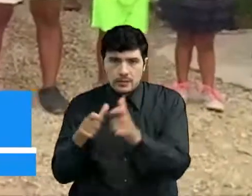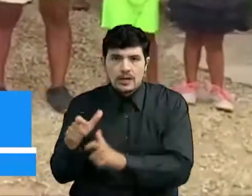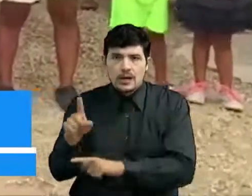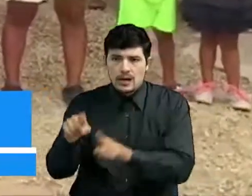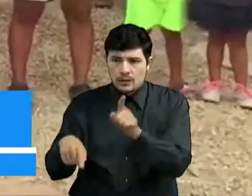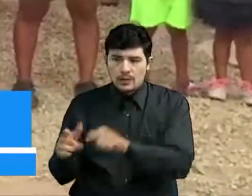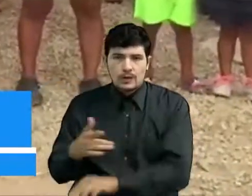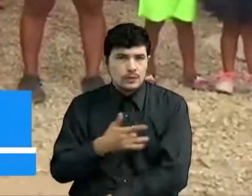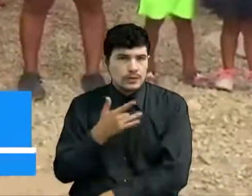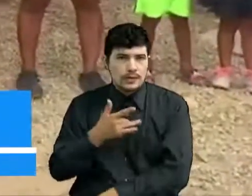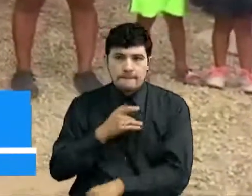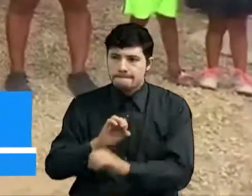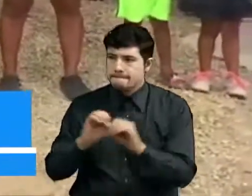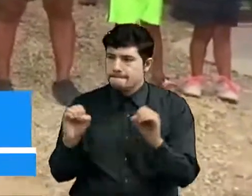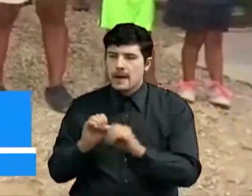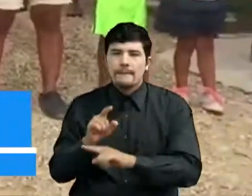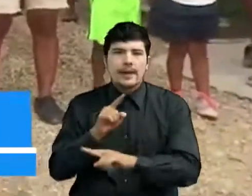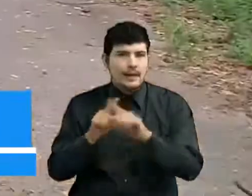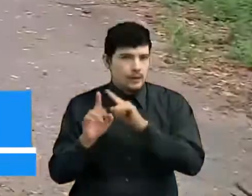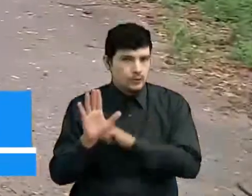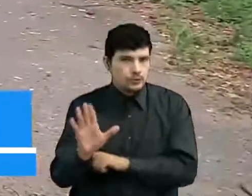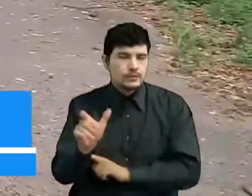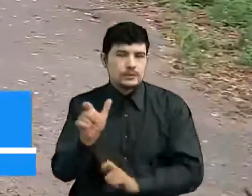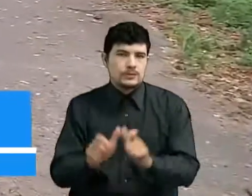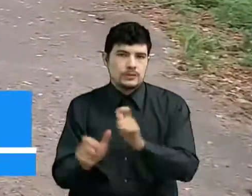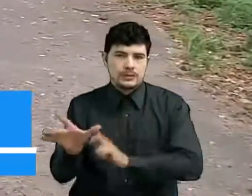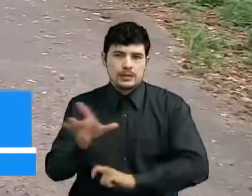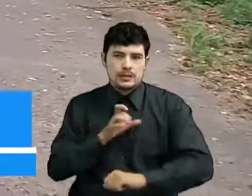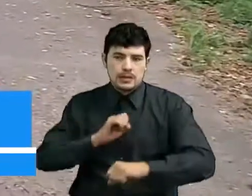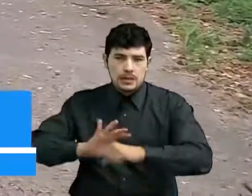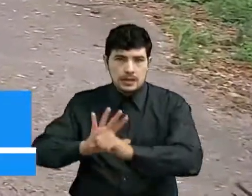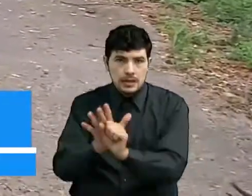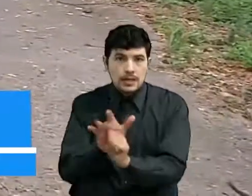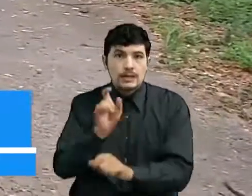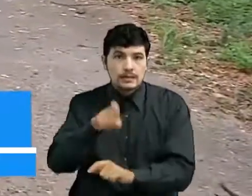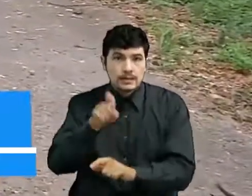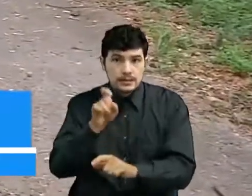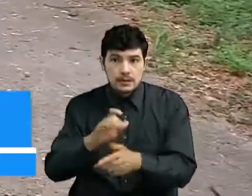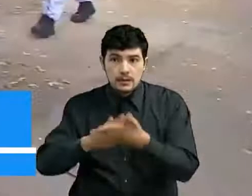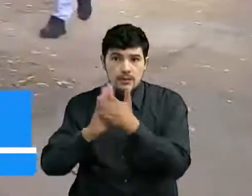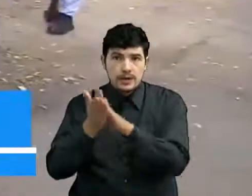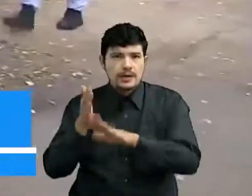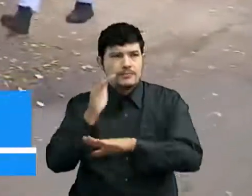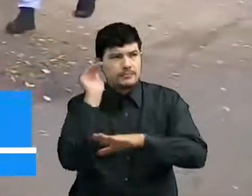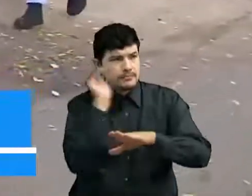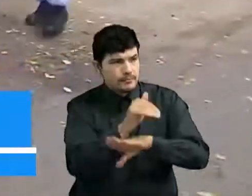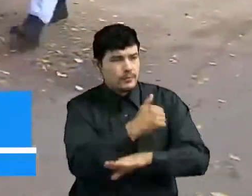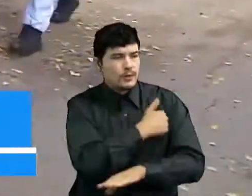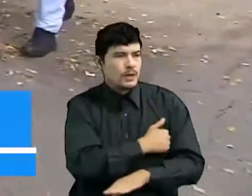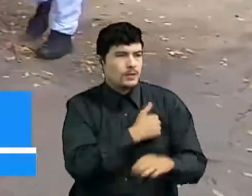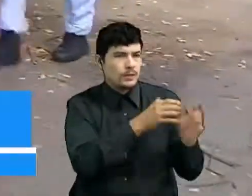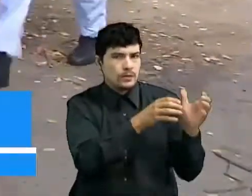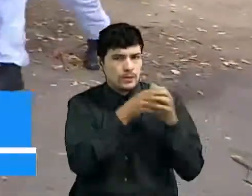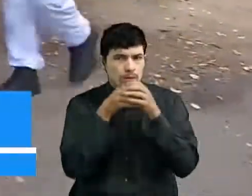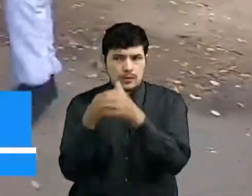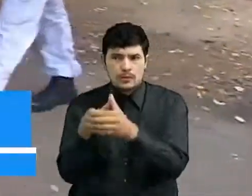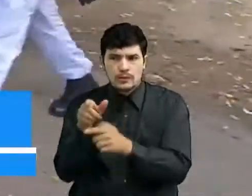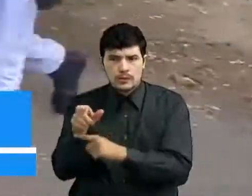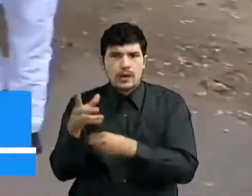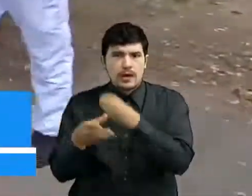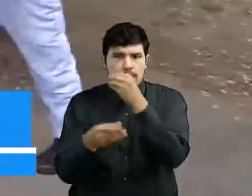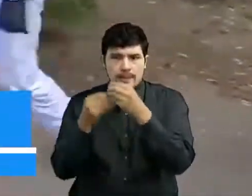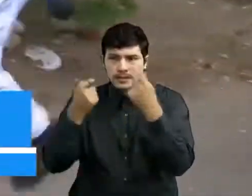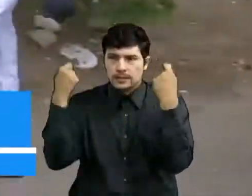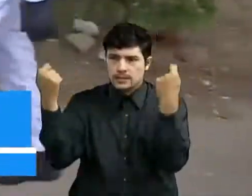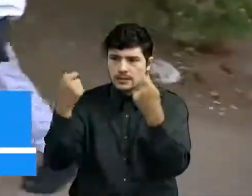clamor de la comunidad es para que se les envíe un equipo idóneo que no solo realice las pruebas a los posibles contagiados, sino también hagan una campaña de prevención en